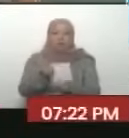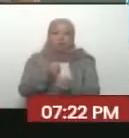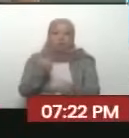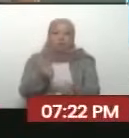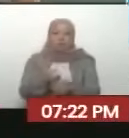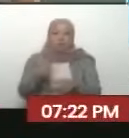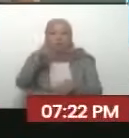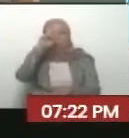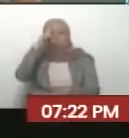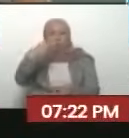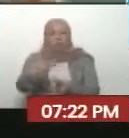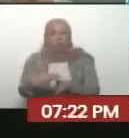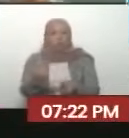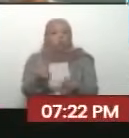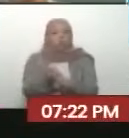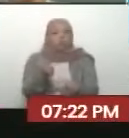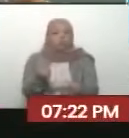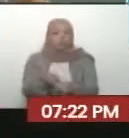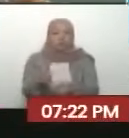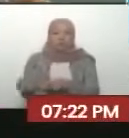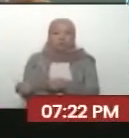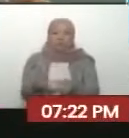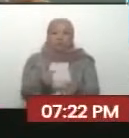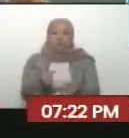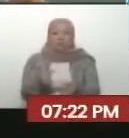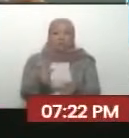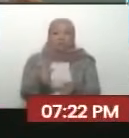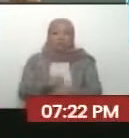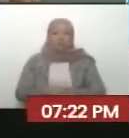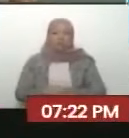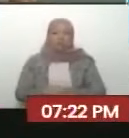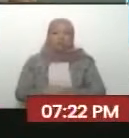siempre es un honor, siempre me llena de